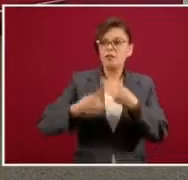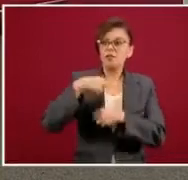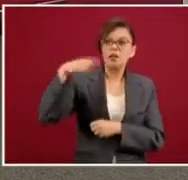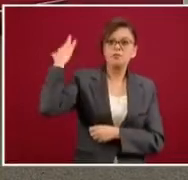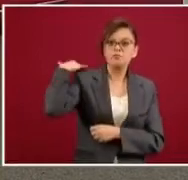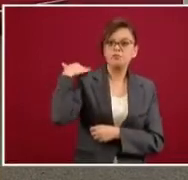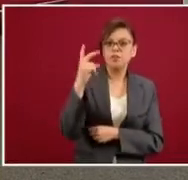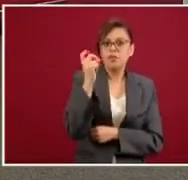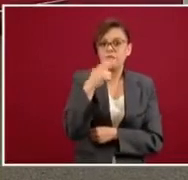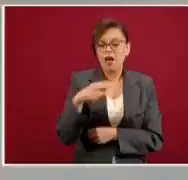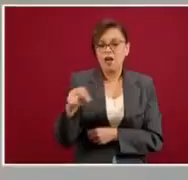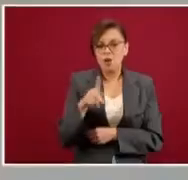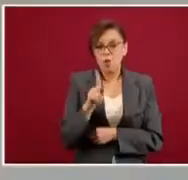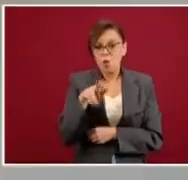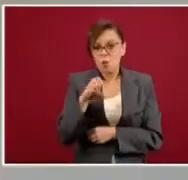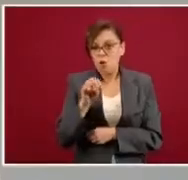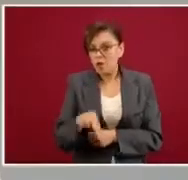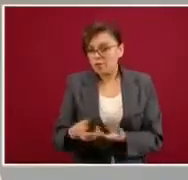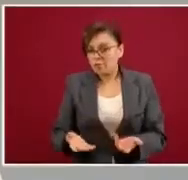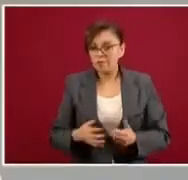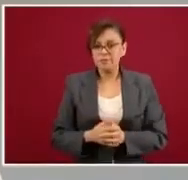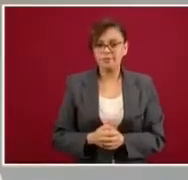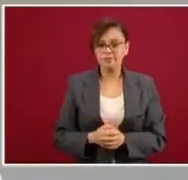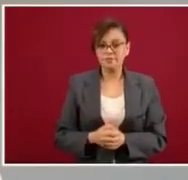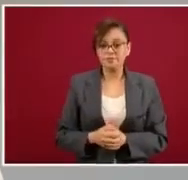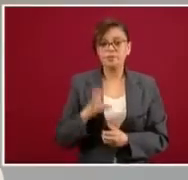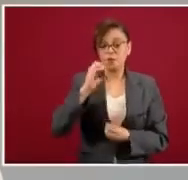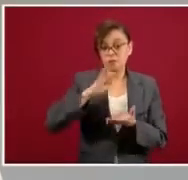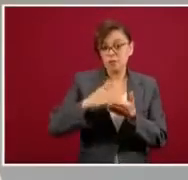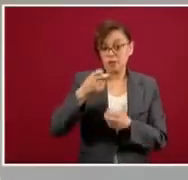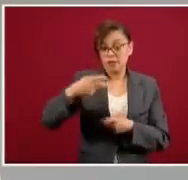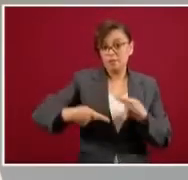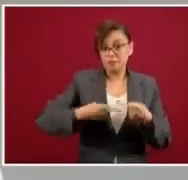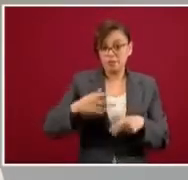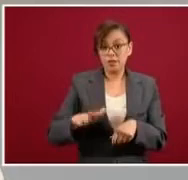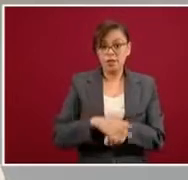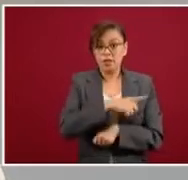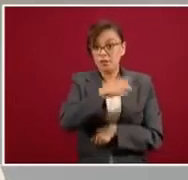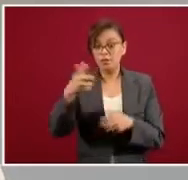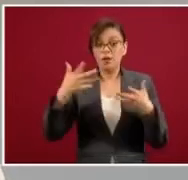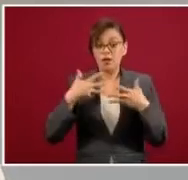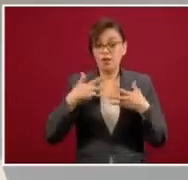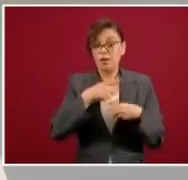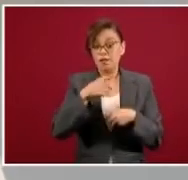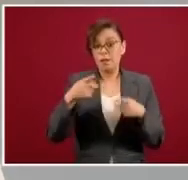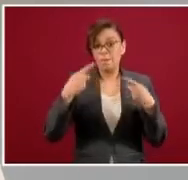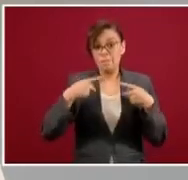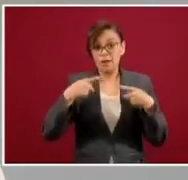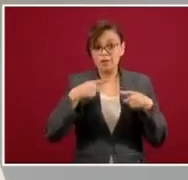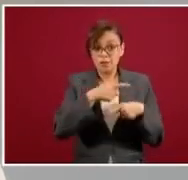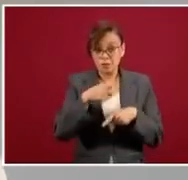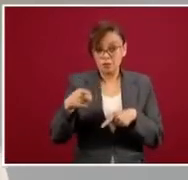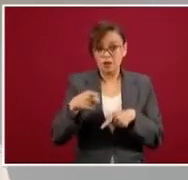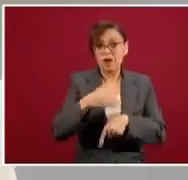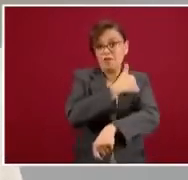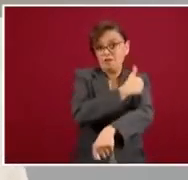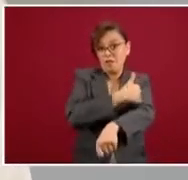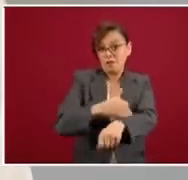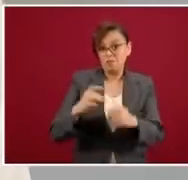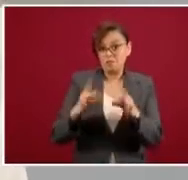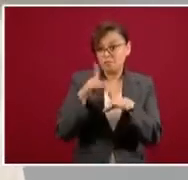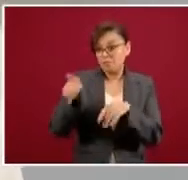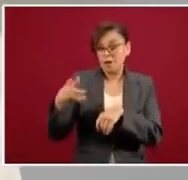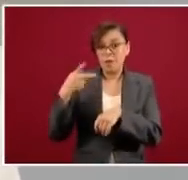algunas ciudadanas y ciudadanos o sus familiares que tienen esta legítima inquietud. No existe una